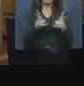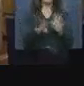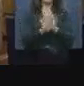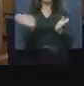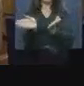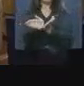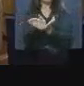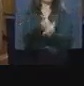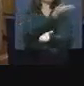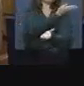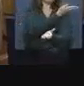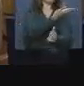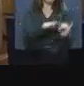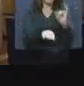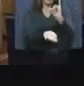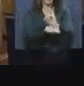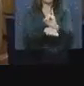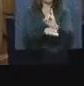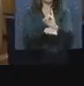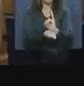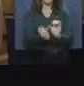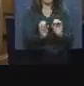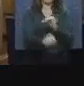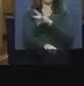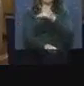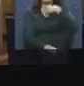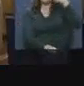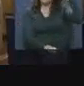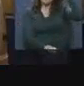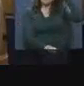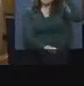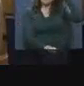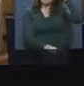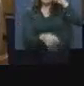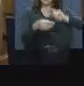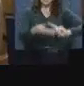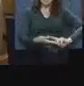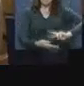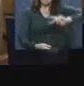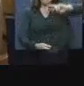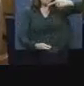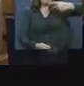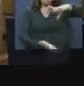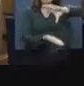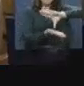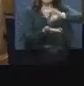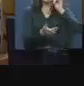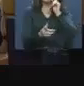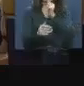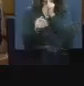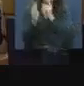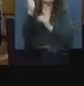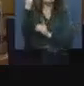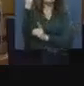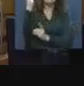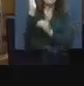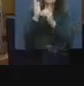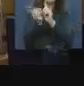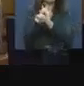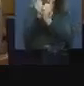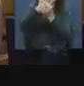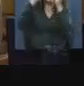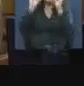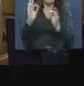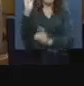de la institucionalidad educativa de Chile. Creemos que el salto de un país en vías de desarrollo a un país